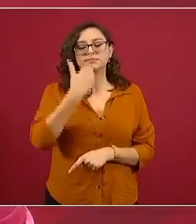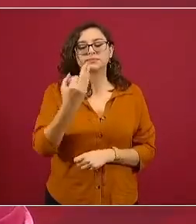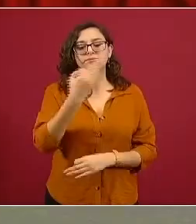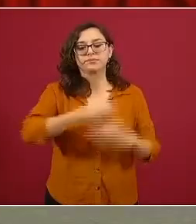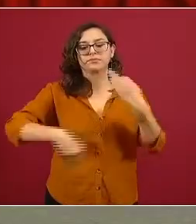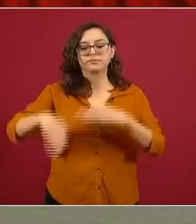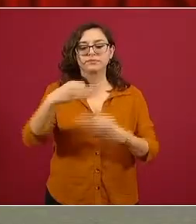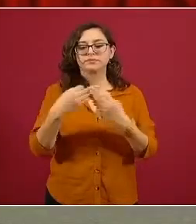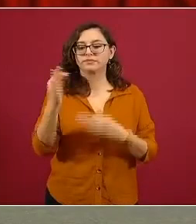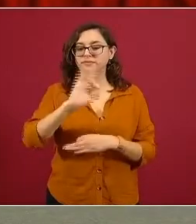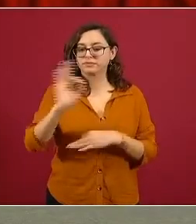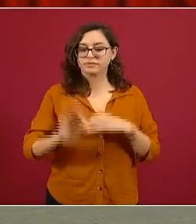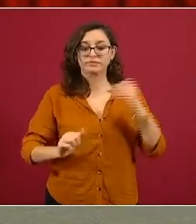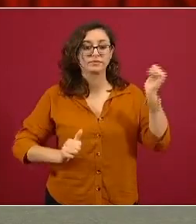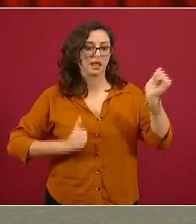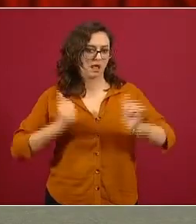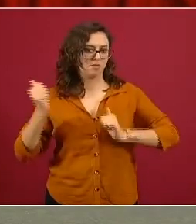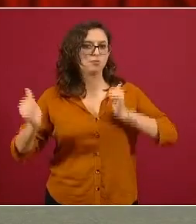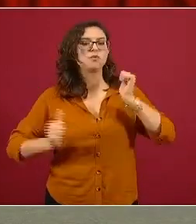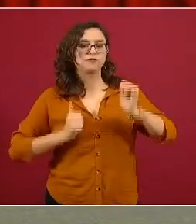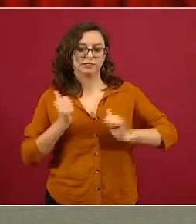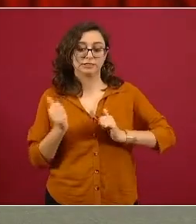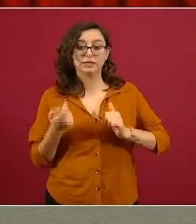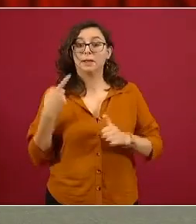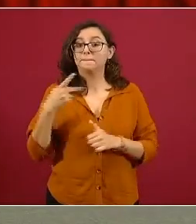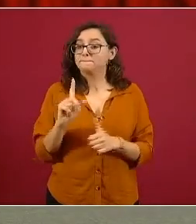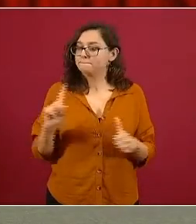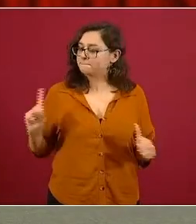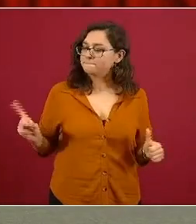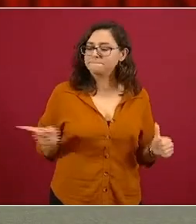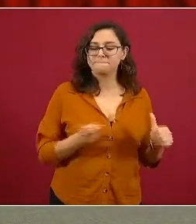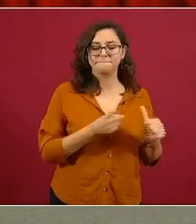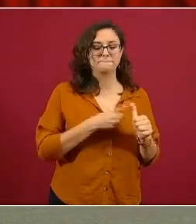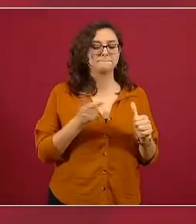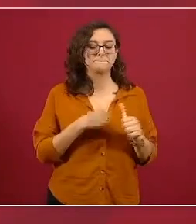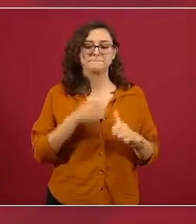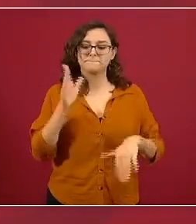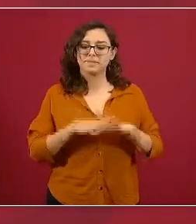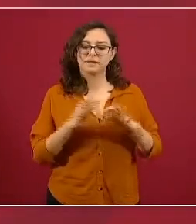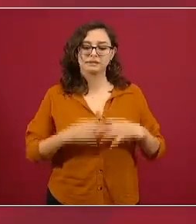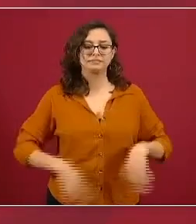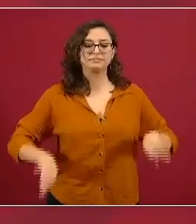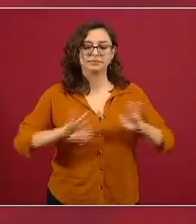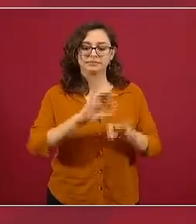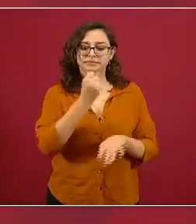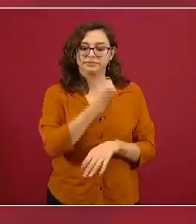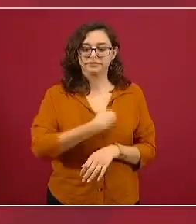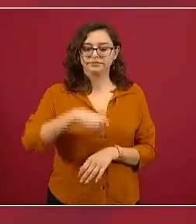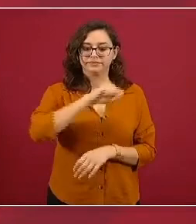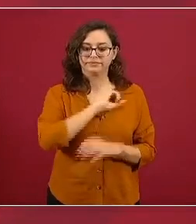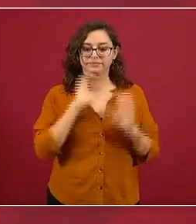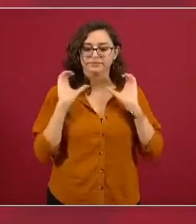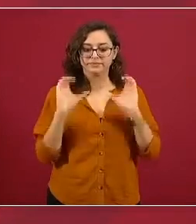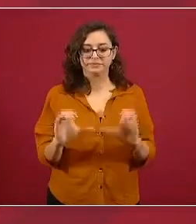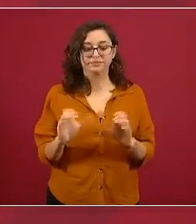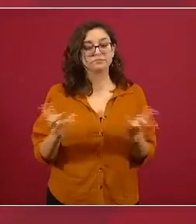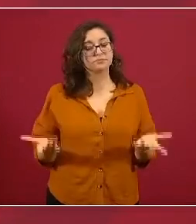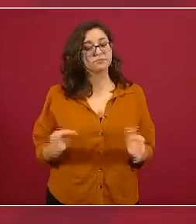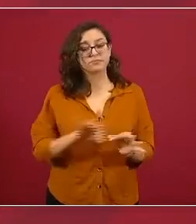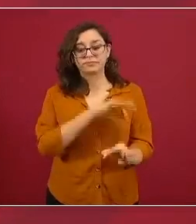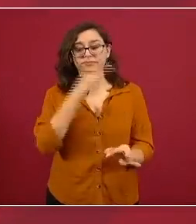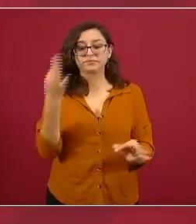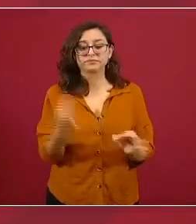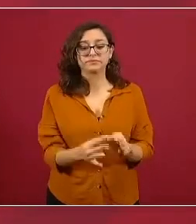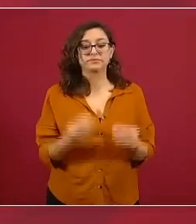aprovechen las ofertas, pero sobre todo que prevalezca los protocolos sanitarios. Por hoy es todo, les